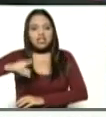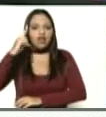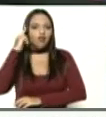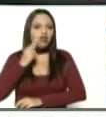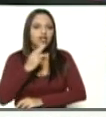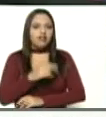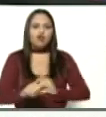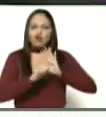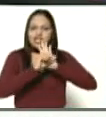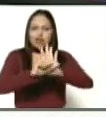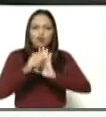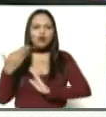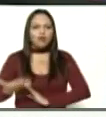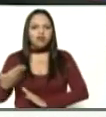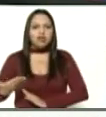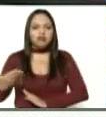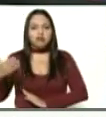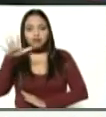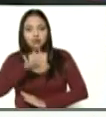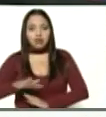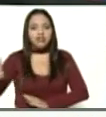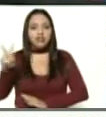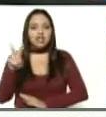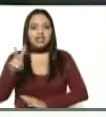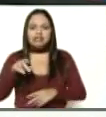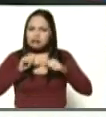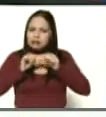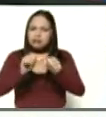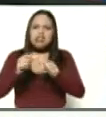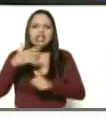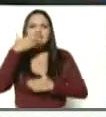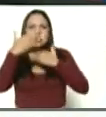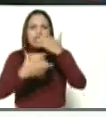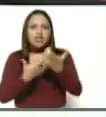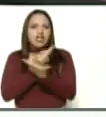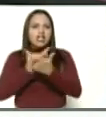emblemática de todo el país. Sigue gritando Venezuela, que es libre, soberana e independiente.